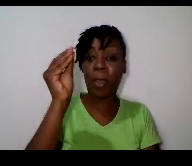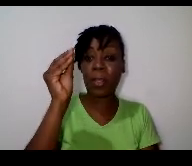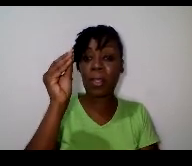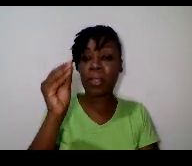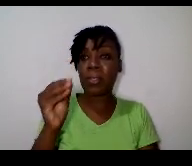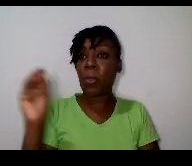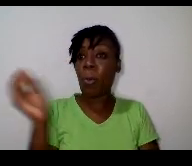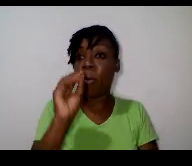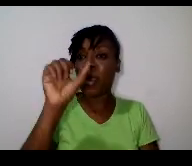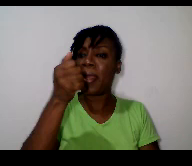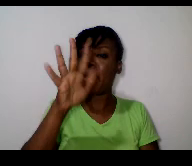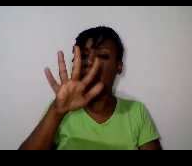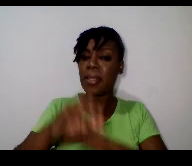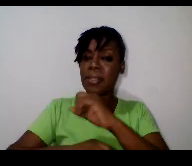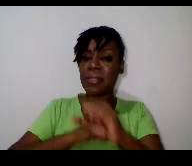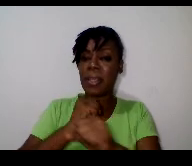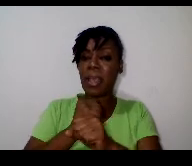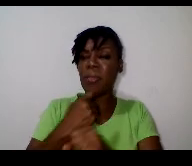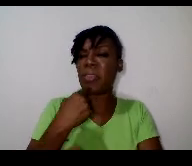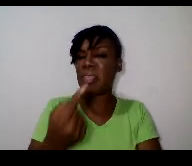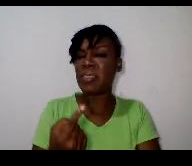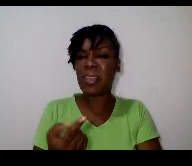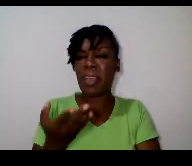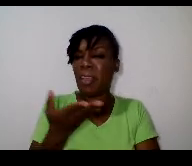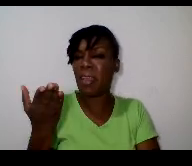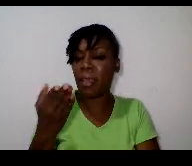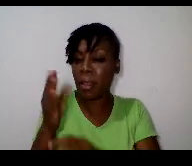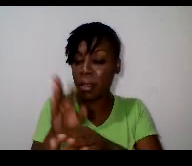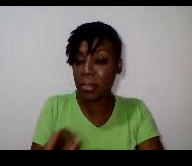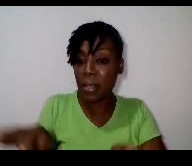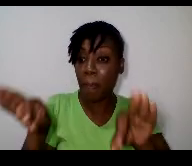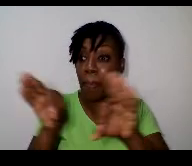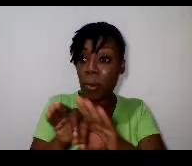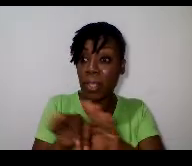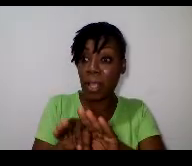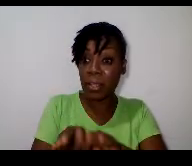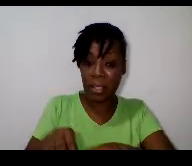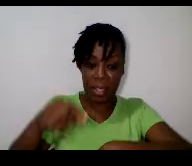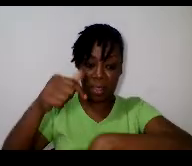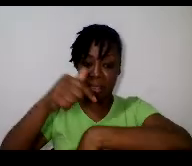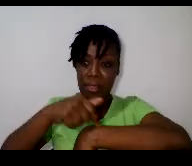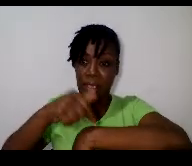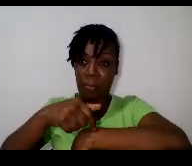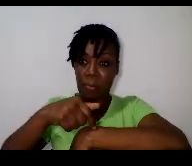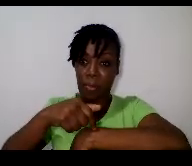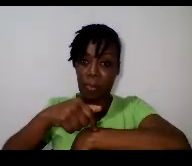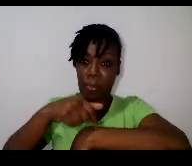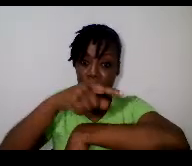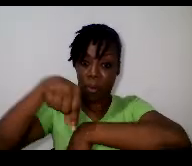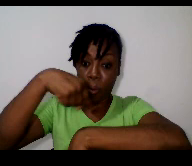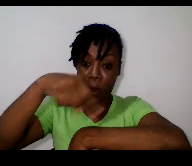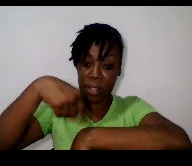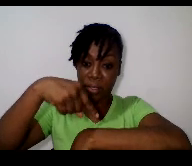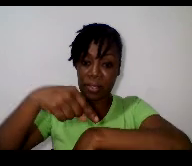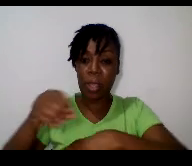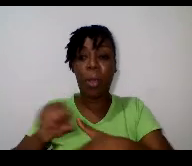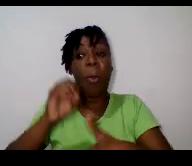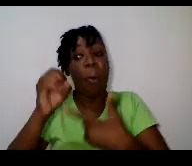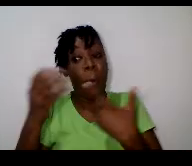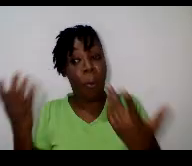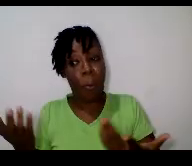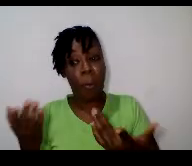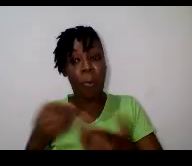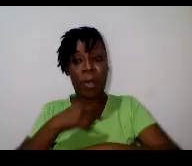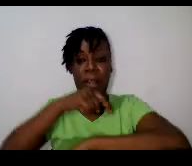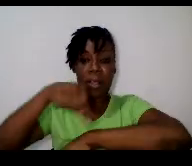15 años y la pregunta es, ¿qué es lo más importante? ¿La cantidad de horas o las horas a las que se